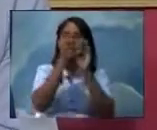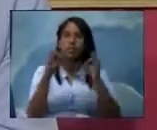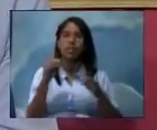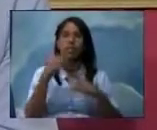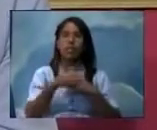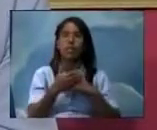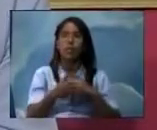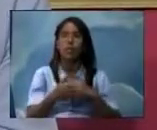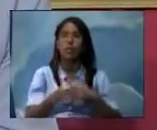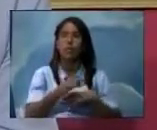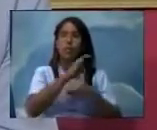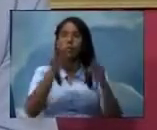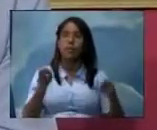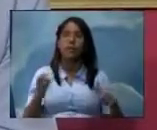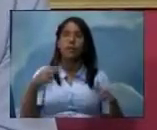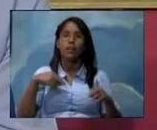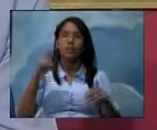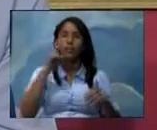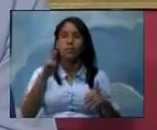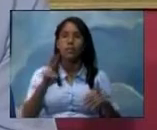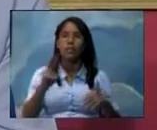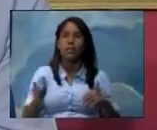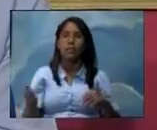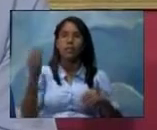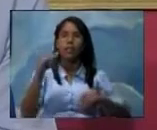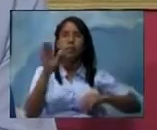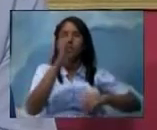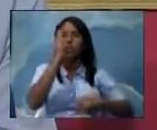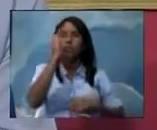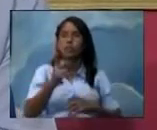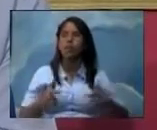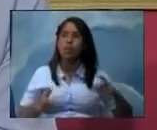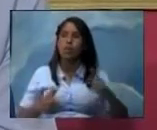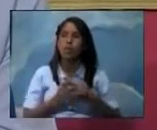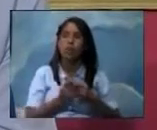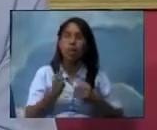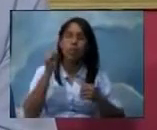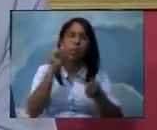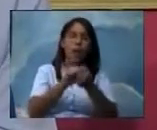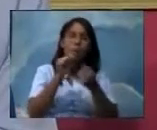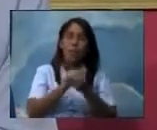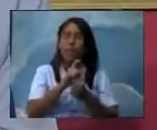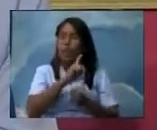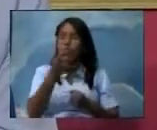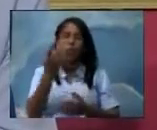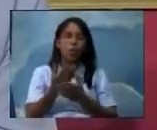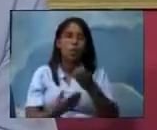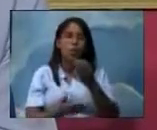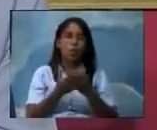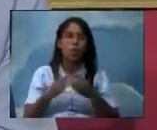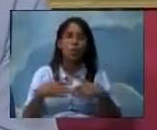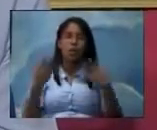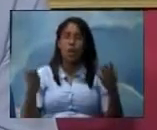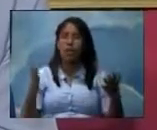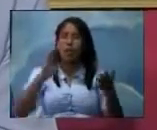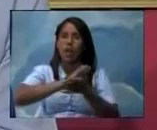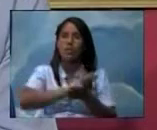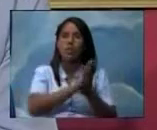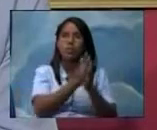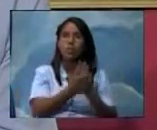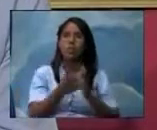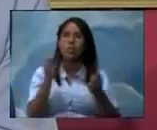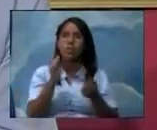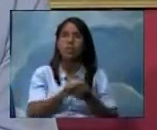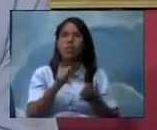manera siguiente: de la manera que viste que del monte fue cortada una piedra, no con mano, la cual desmenuzó el